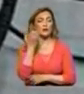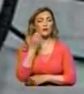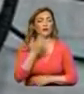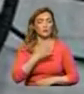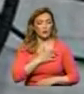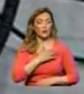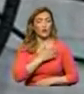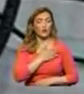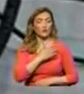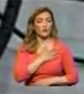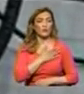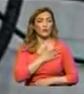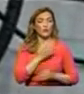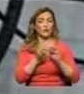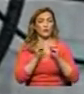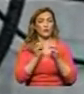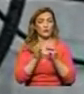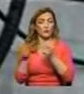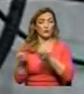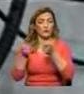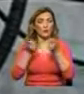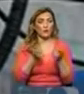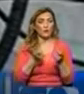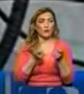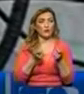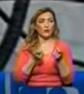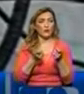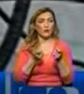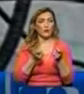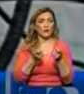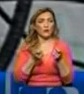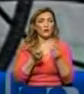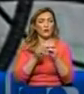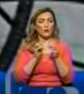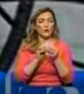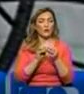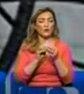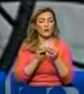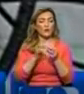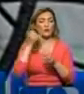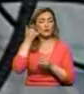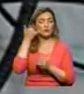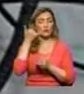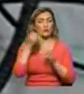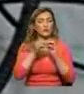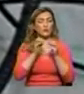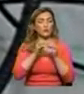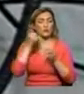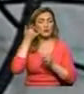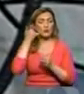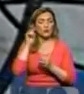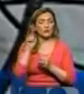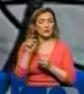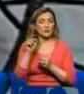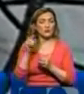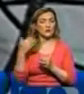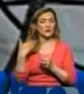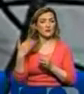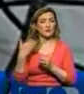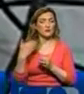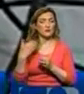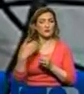en el número que ahorita me dan porque si yo les digo una vemos número telefónico señora no disponemos números colores tienen pedazos